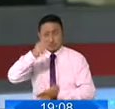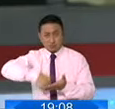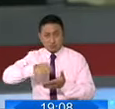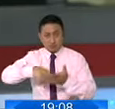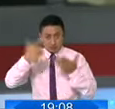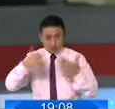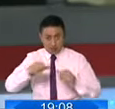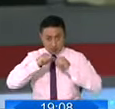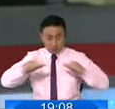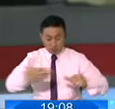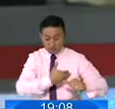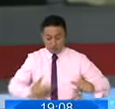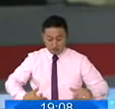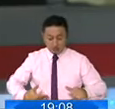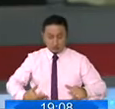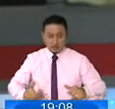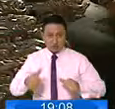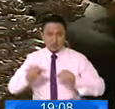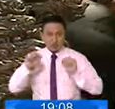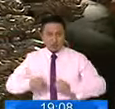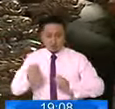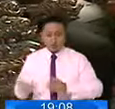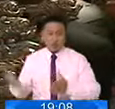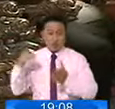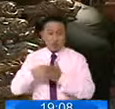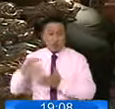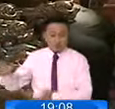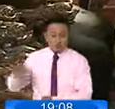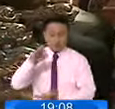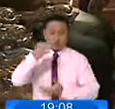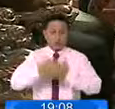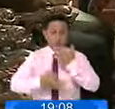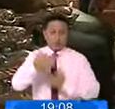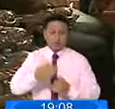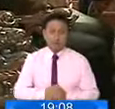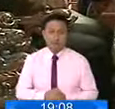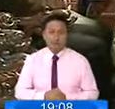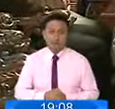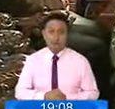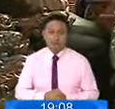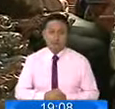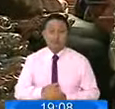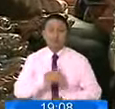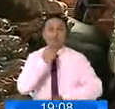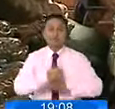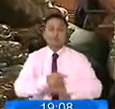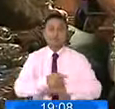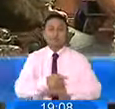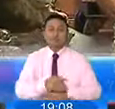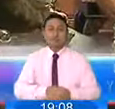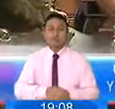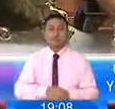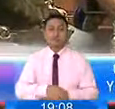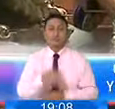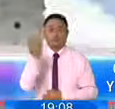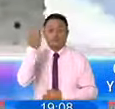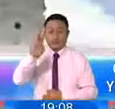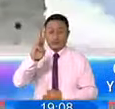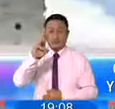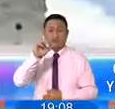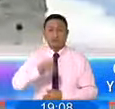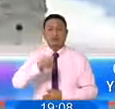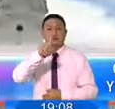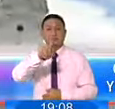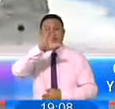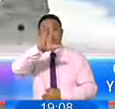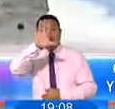por el presidente Lenín Moreno. Tras la derogatoria de los decretos 16 y 739 firmados por el exmandatario